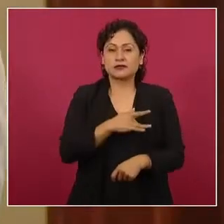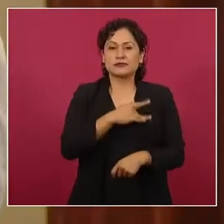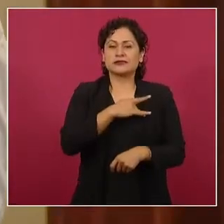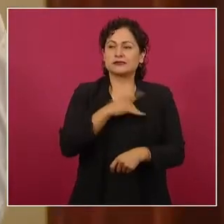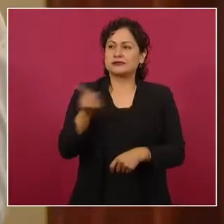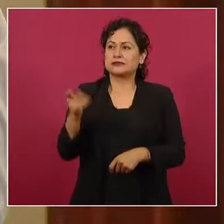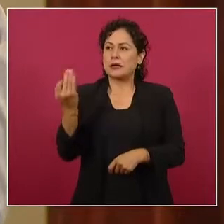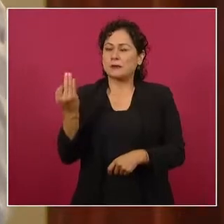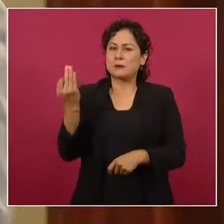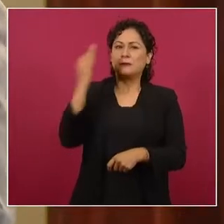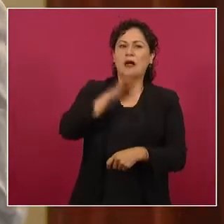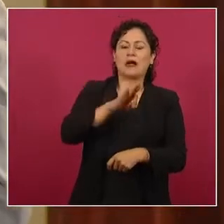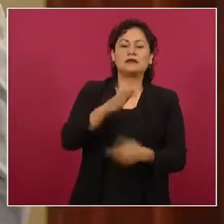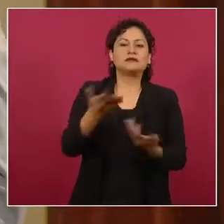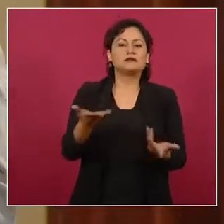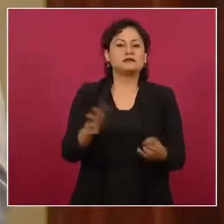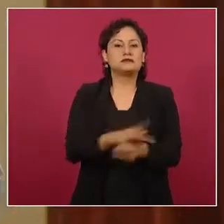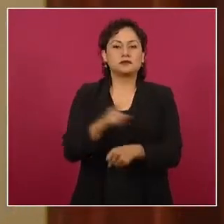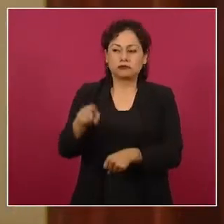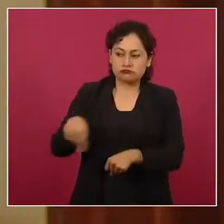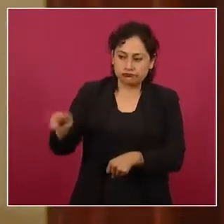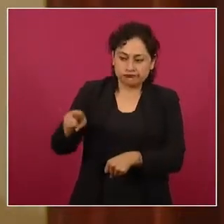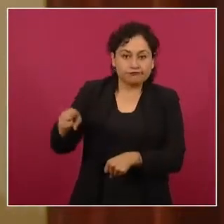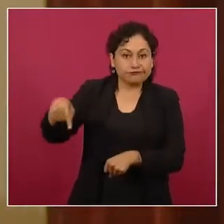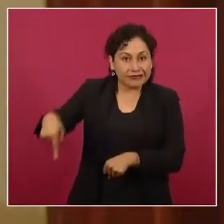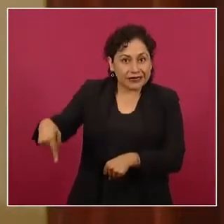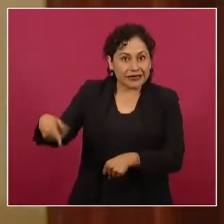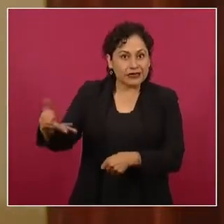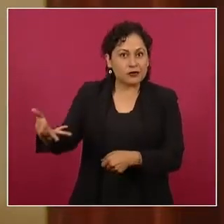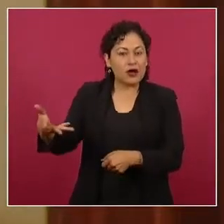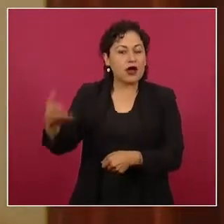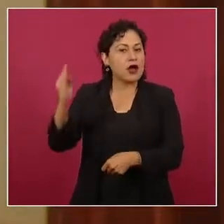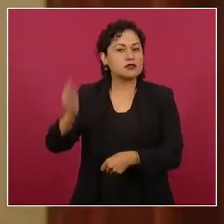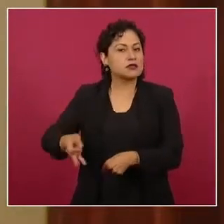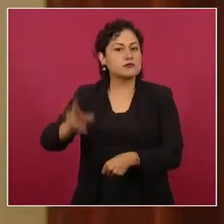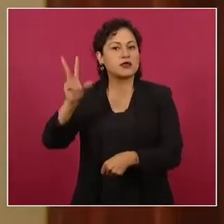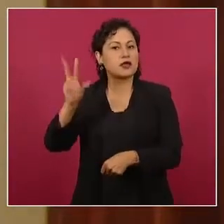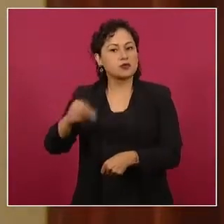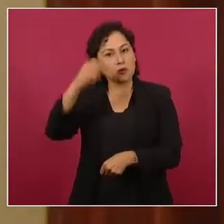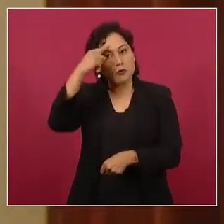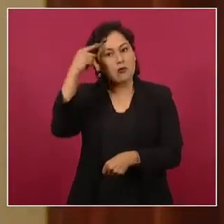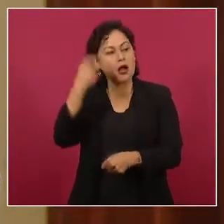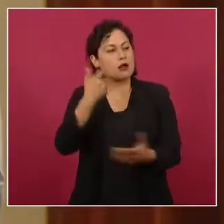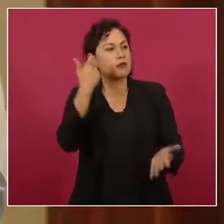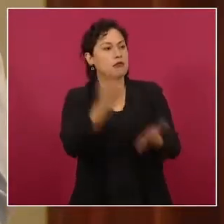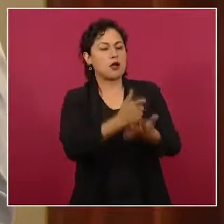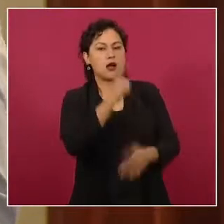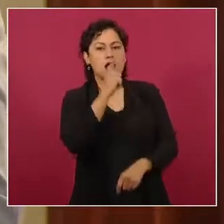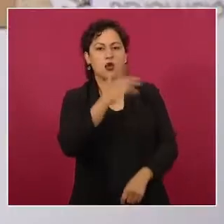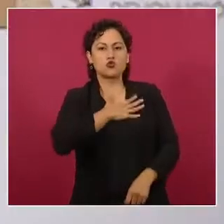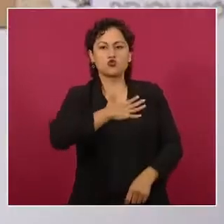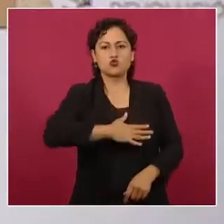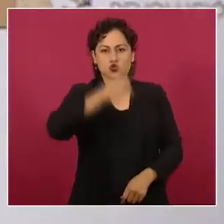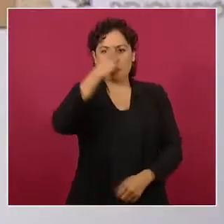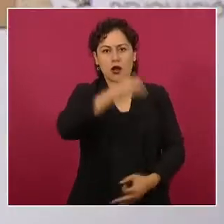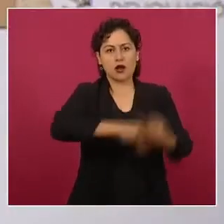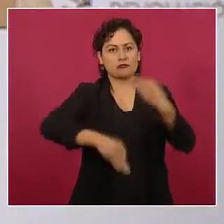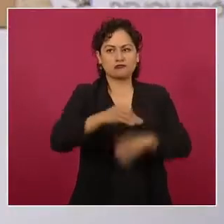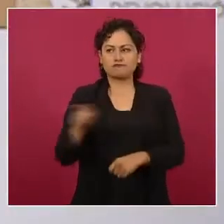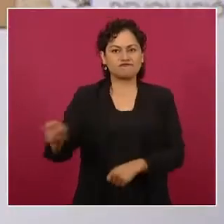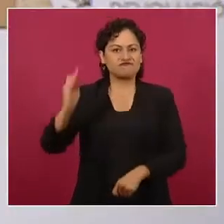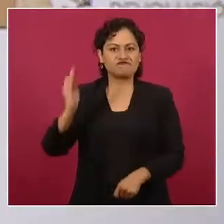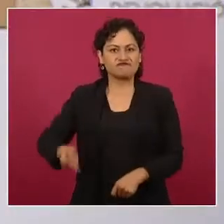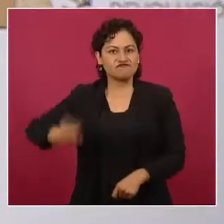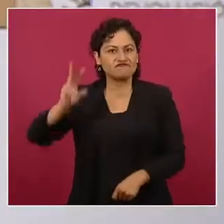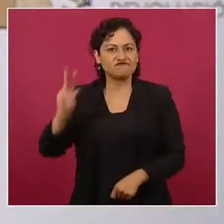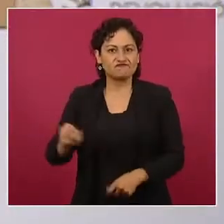traicionado por aquellos que le negaron el acceso a las tarifas más justas de la luz, que le negaron el acceso